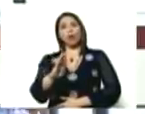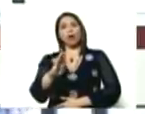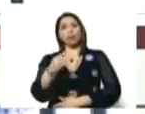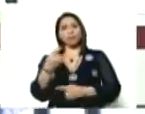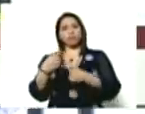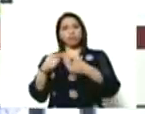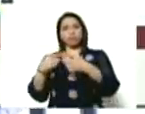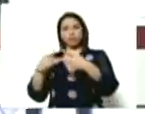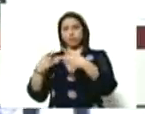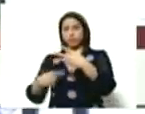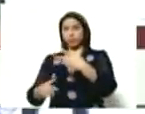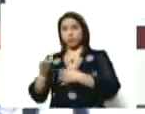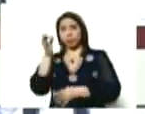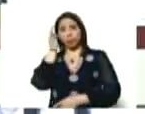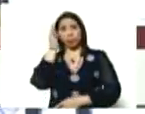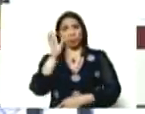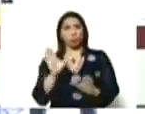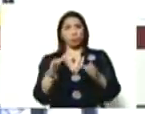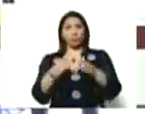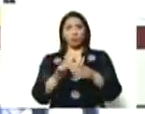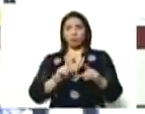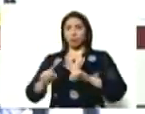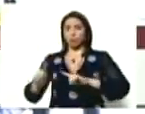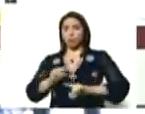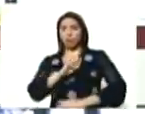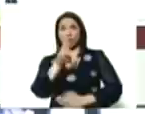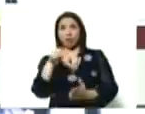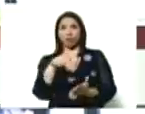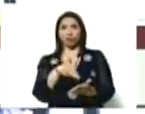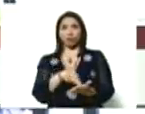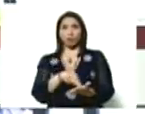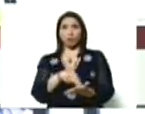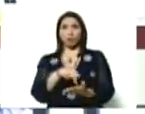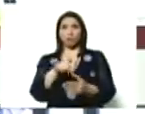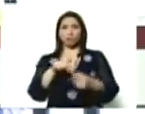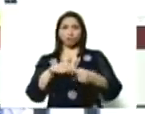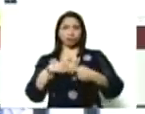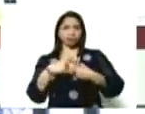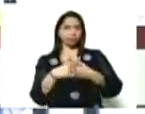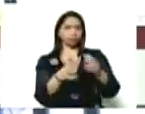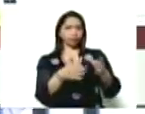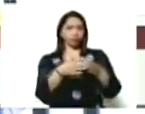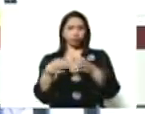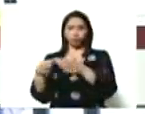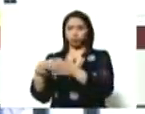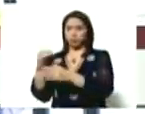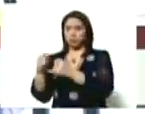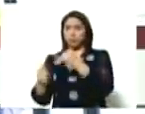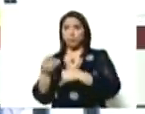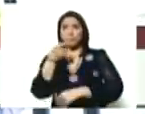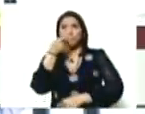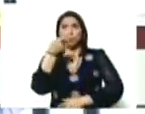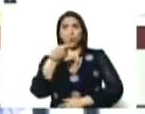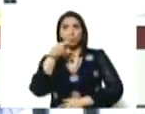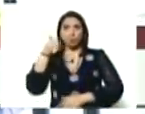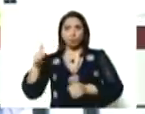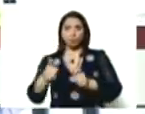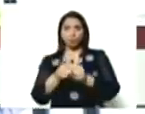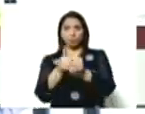Consejo del Comité Logístico Nacional, miembros de las organizaciones con fines políticos que nos acompañan el día de